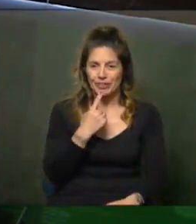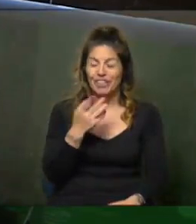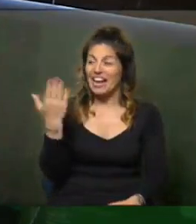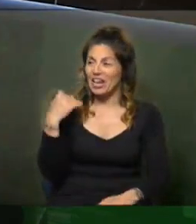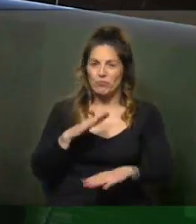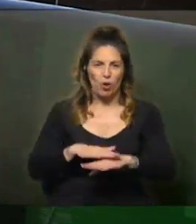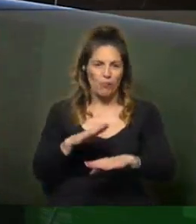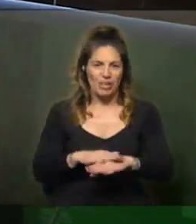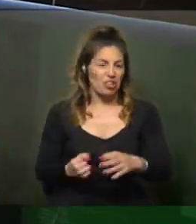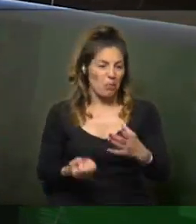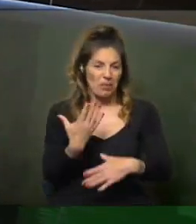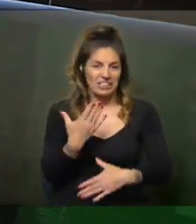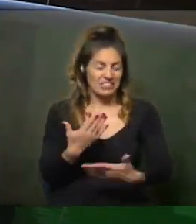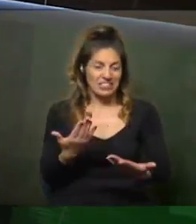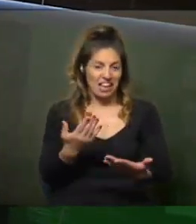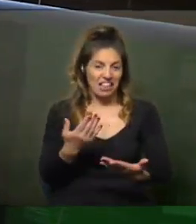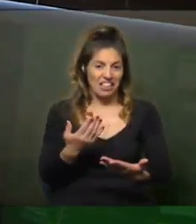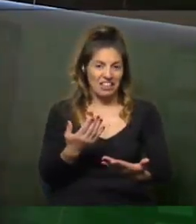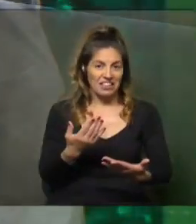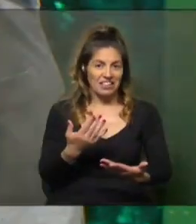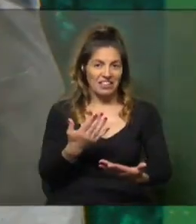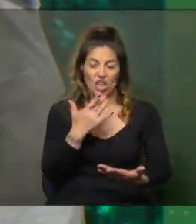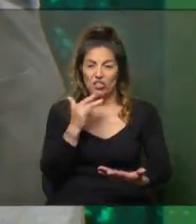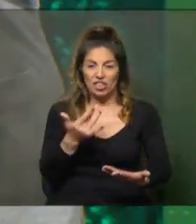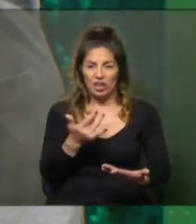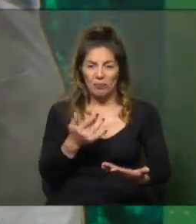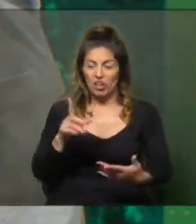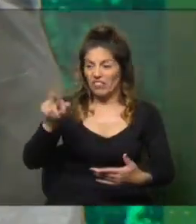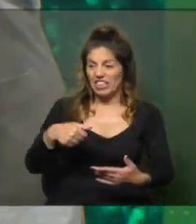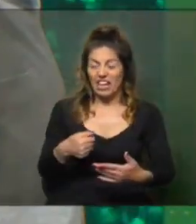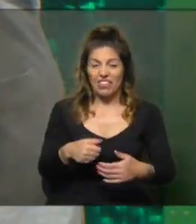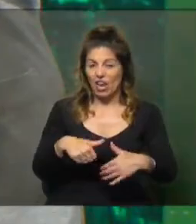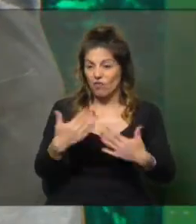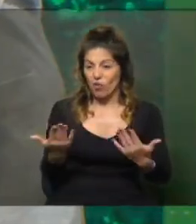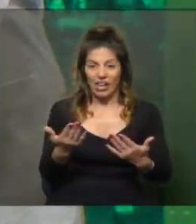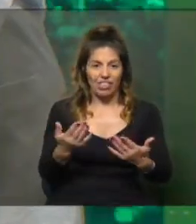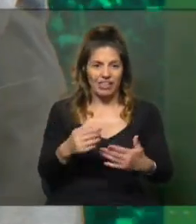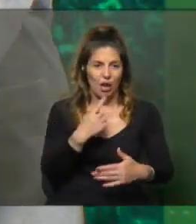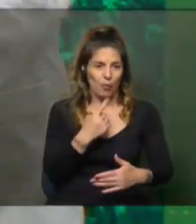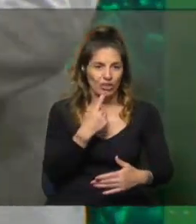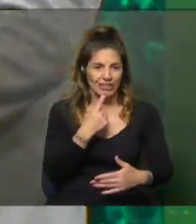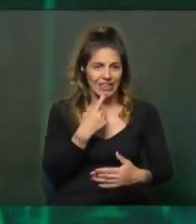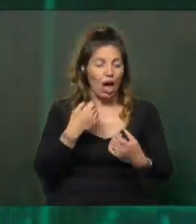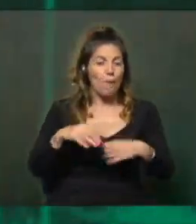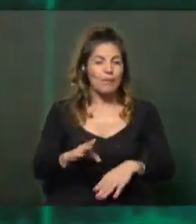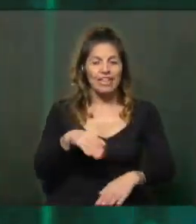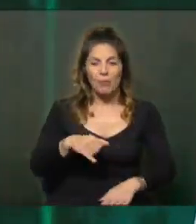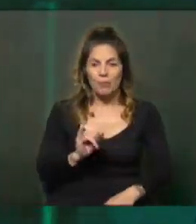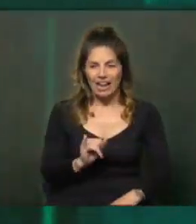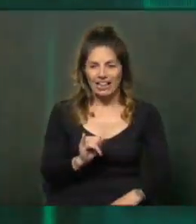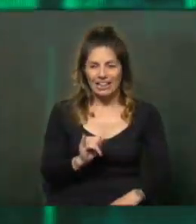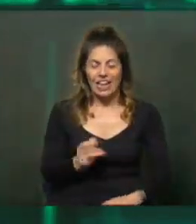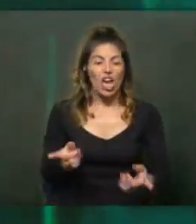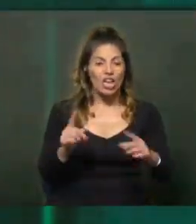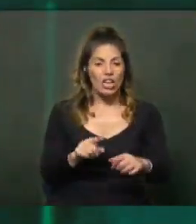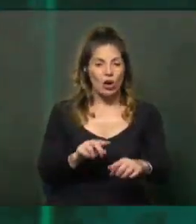aquel momento aparecía como de de los ejemplos de Aide de la política pierde este macri con el peronismo y vuelve